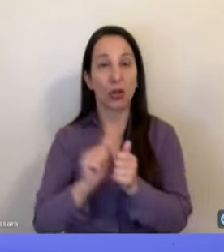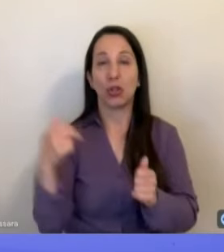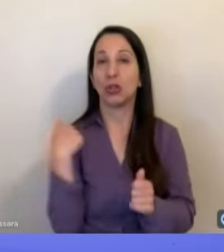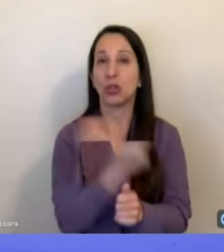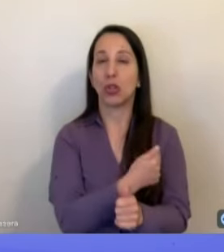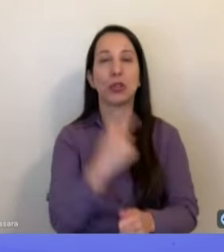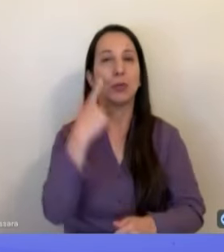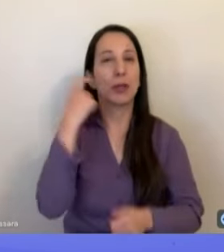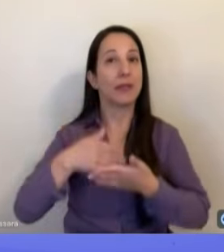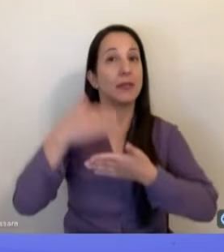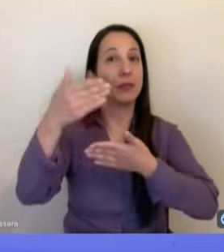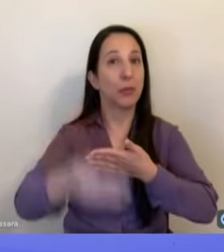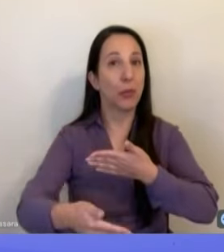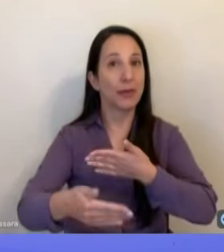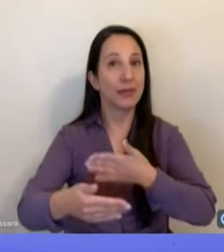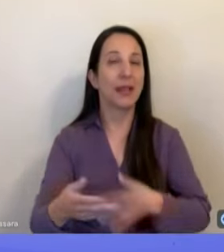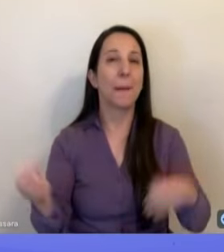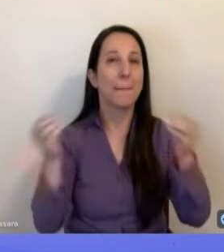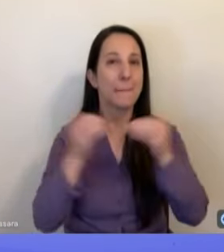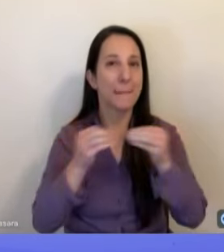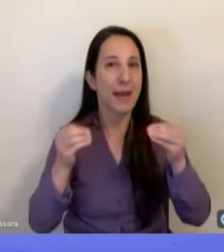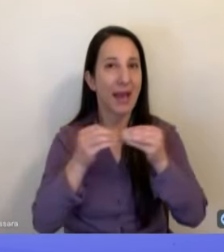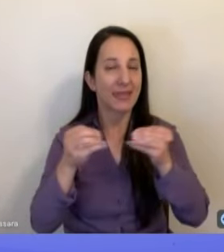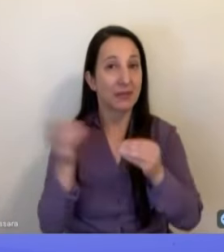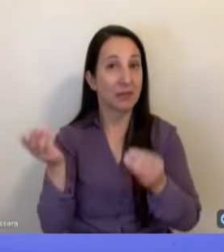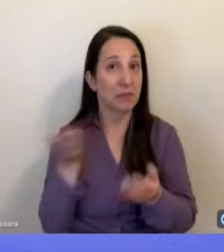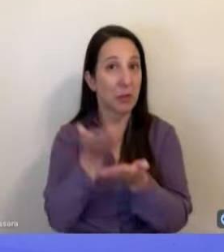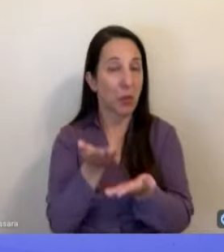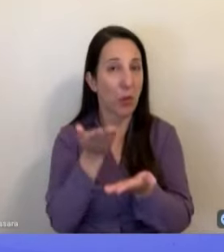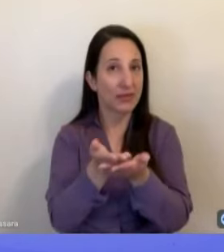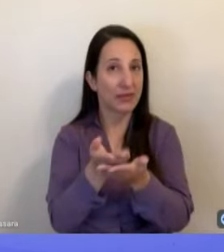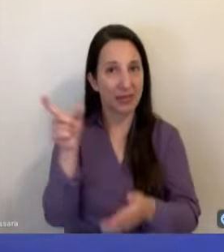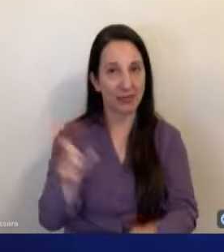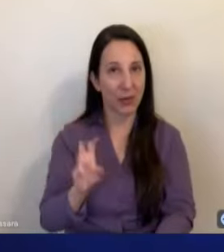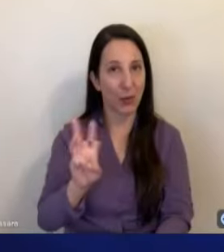de esta pausa venimos con más de las propuestas de don Walter Hernández.